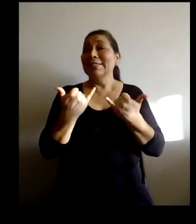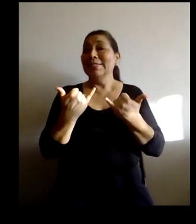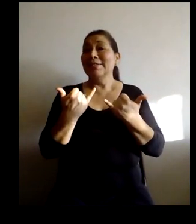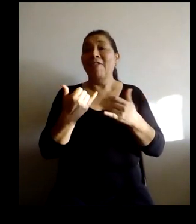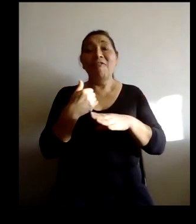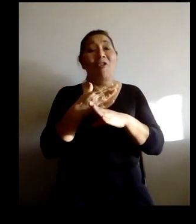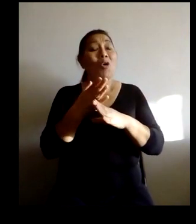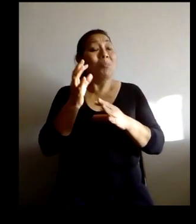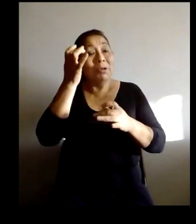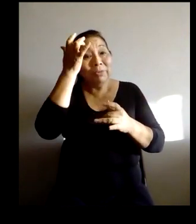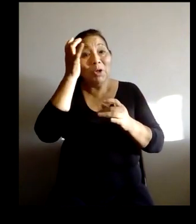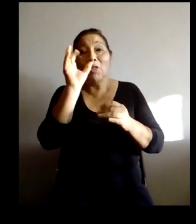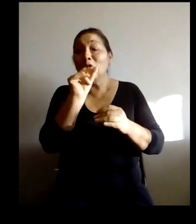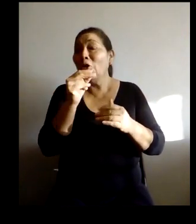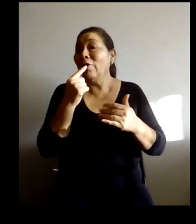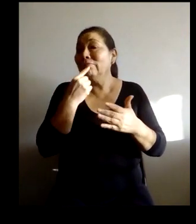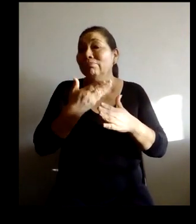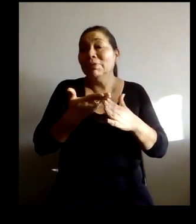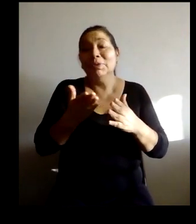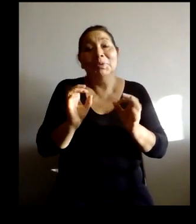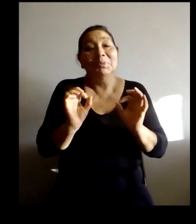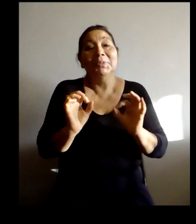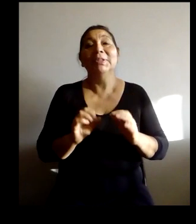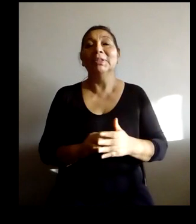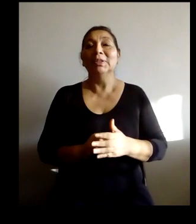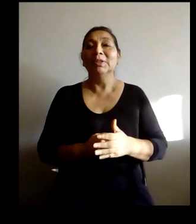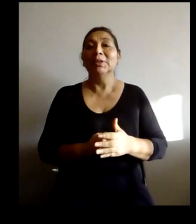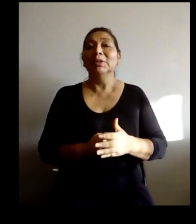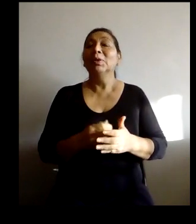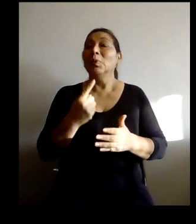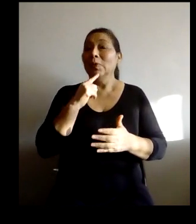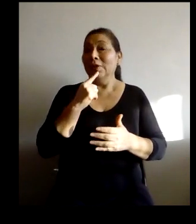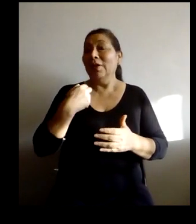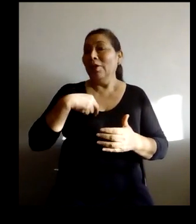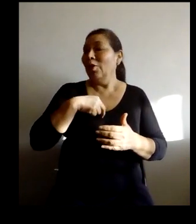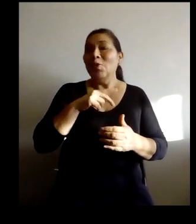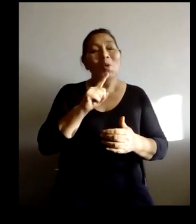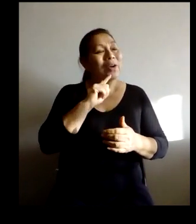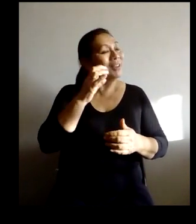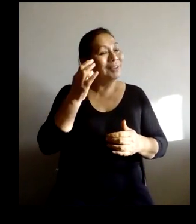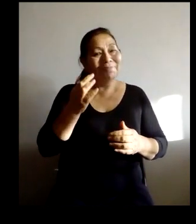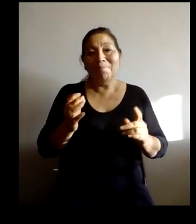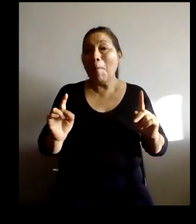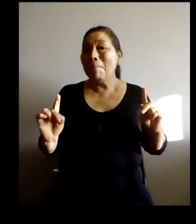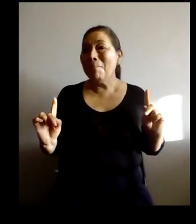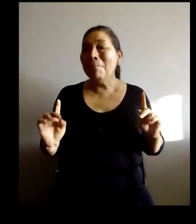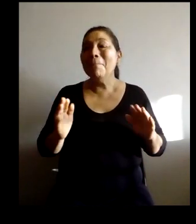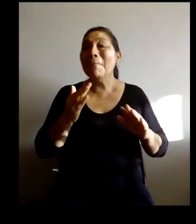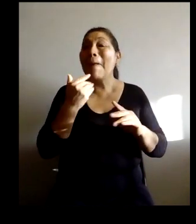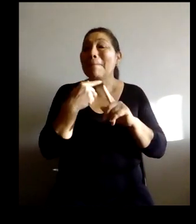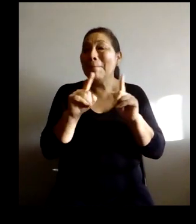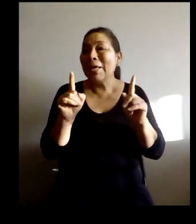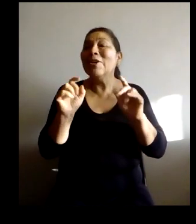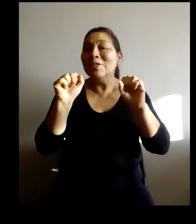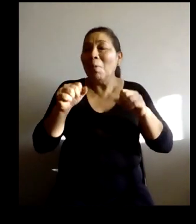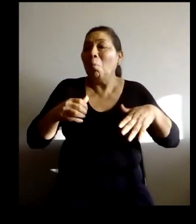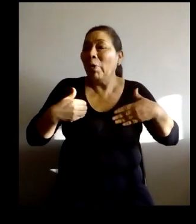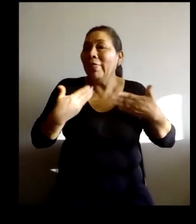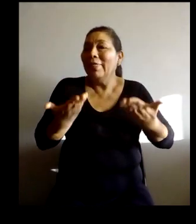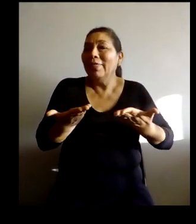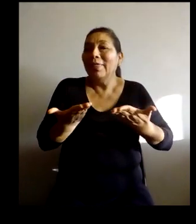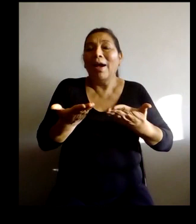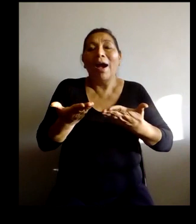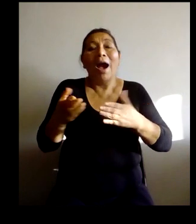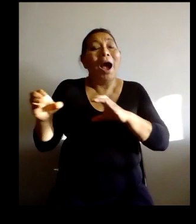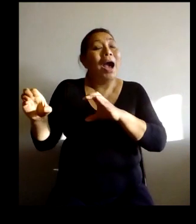es portador de neumoconiosis, o sea que no es portador de neumoconiosis. Nuestra posición es que no lo es, pero nosotros consideramos que sí puede